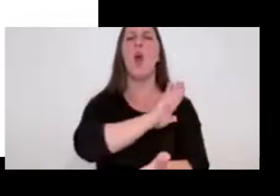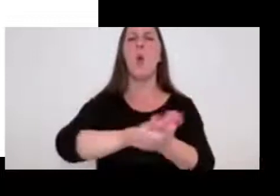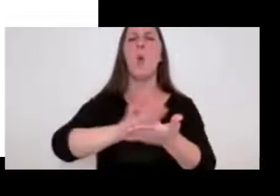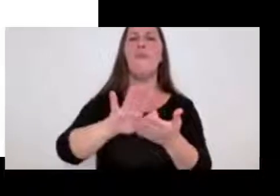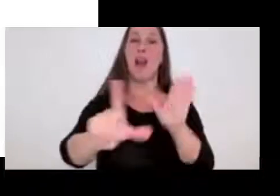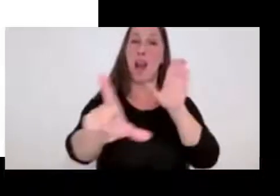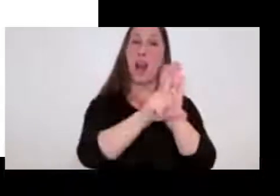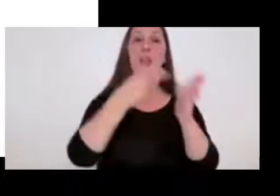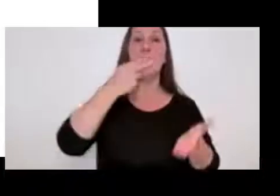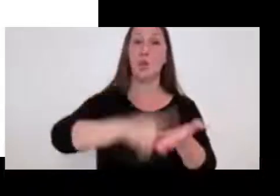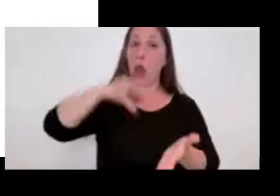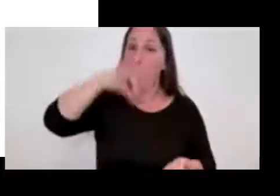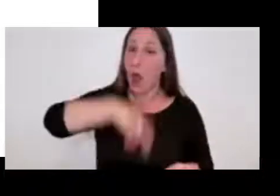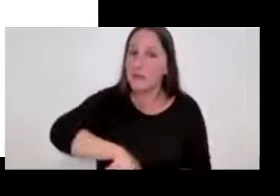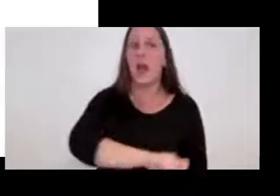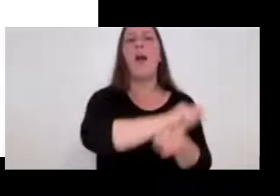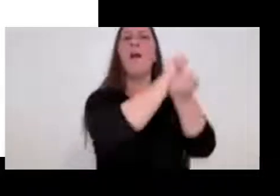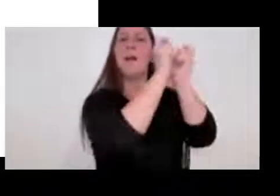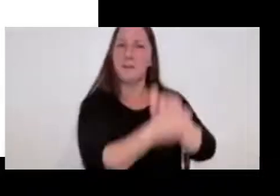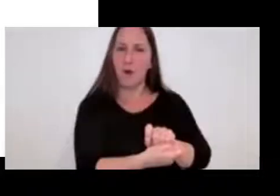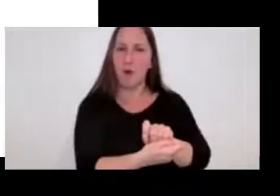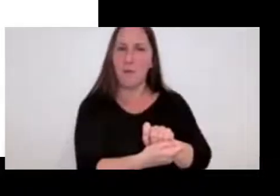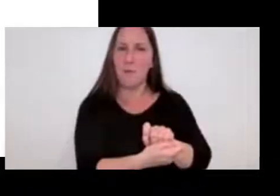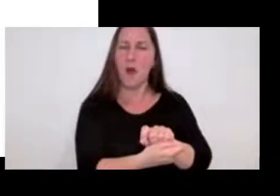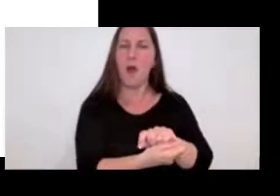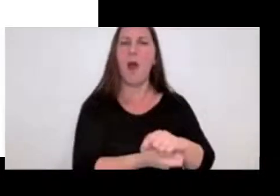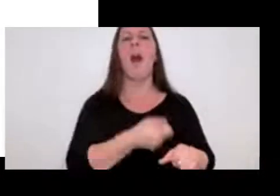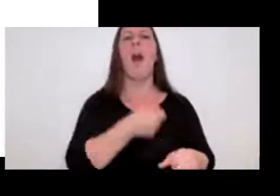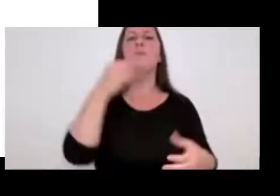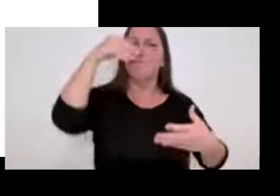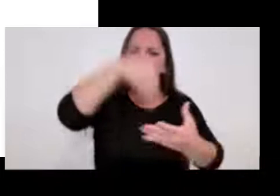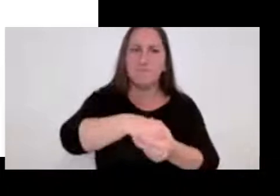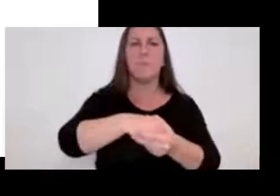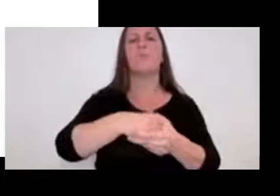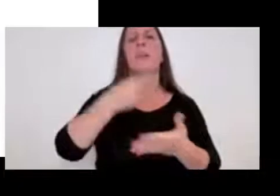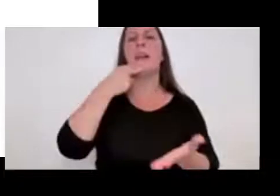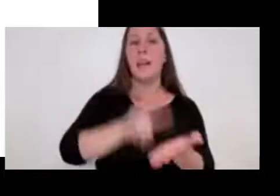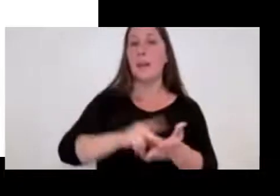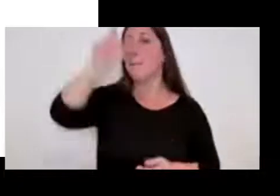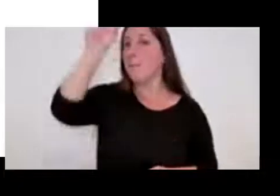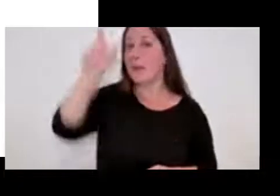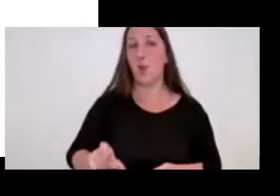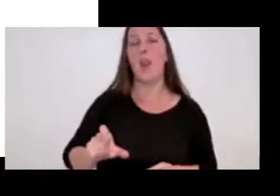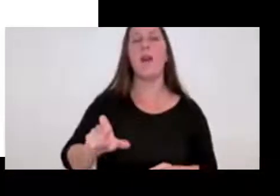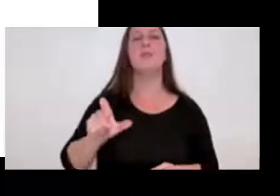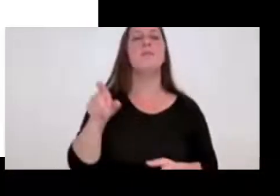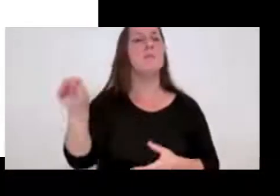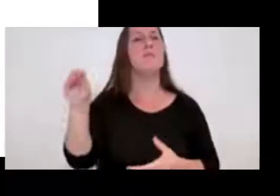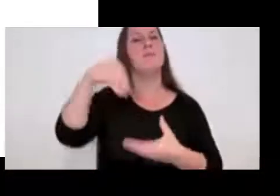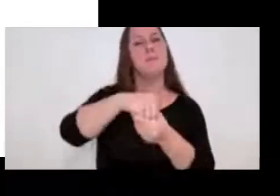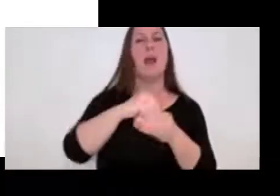de impuesto a las ganancias que alcanza a rentas de sujetos tipificados en el